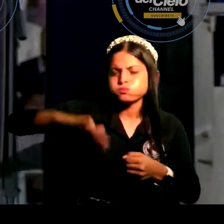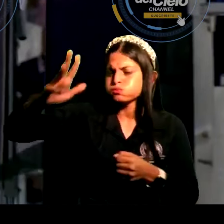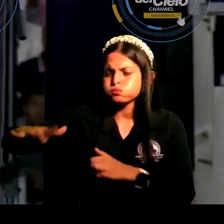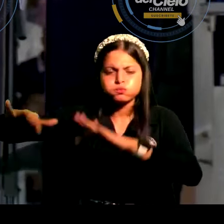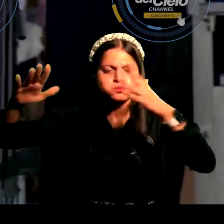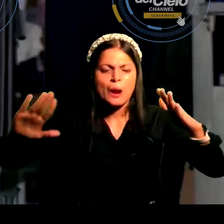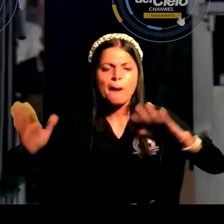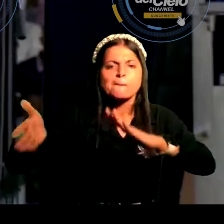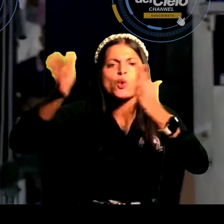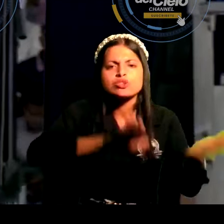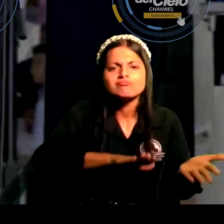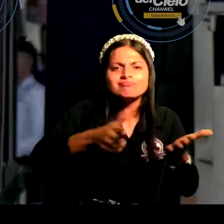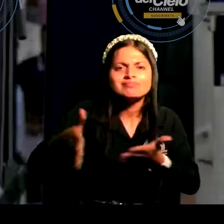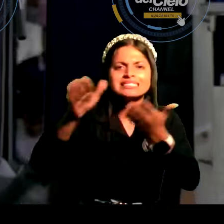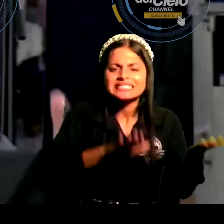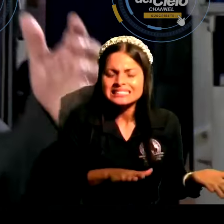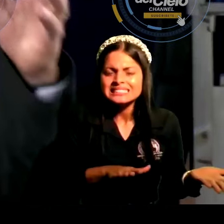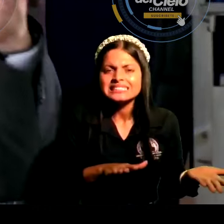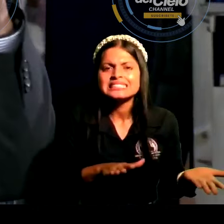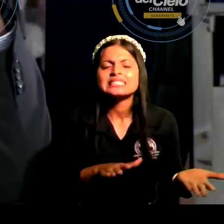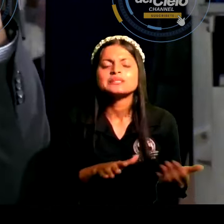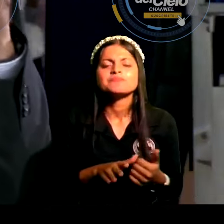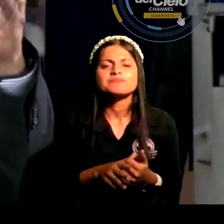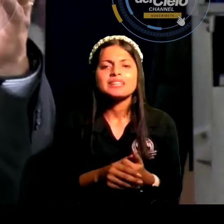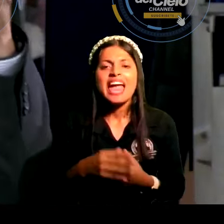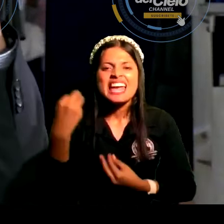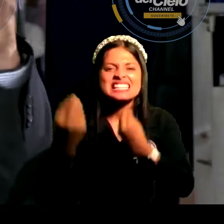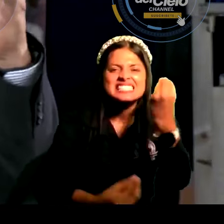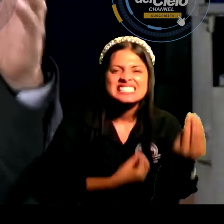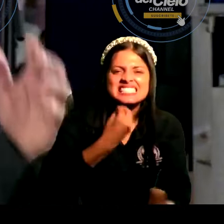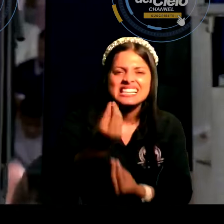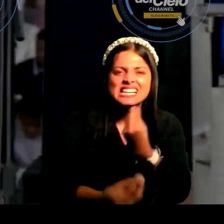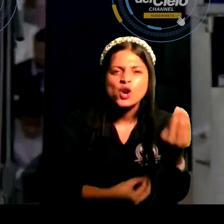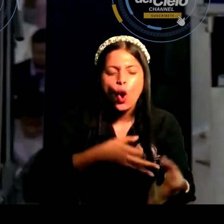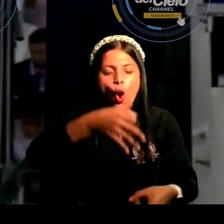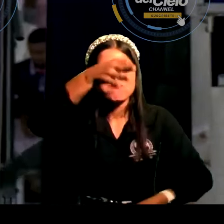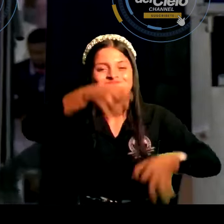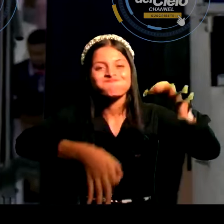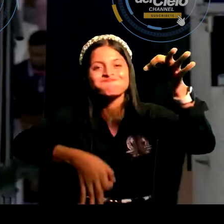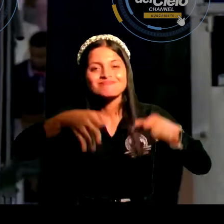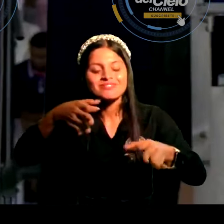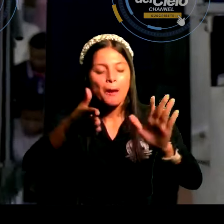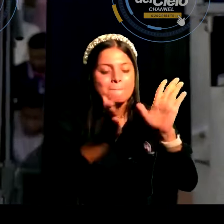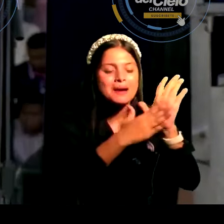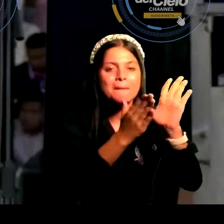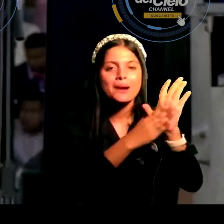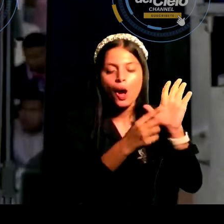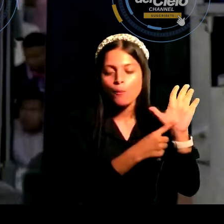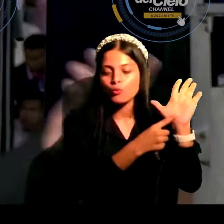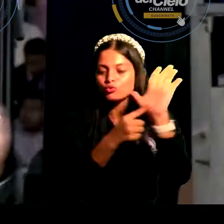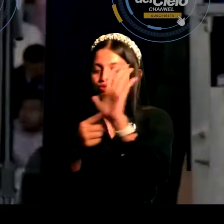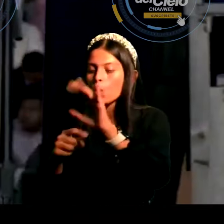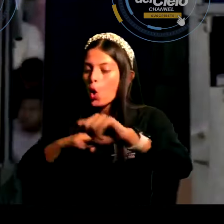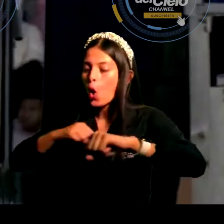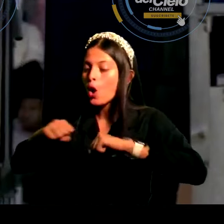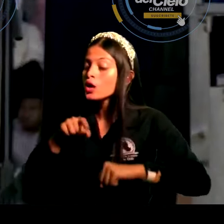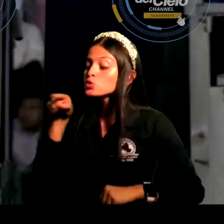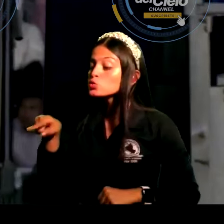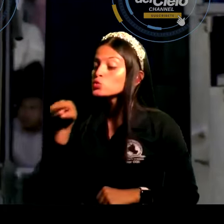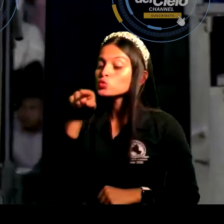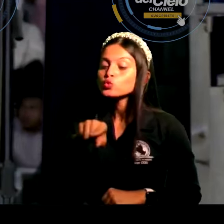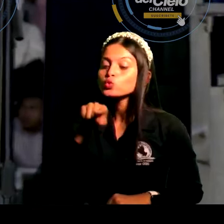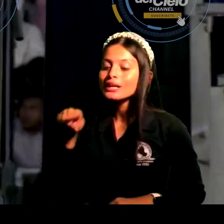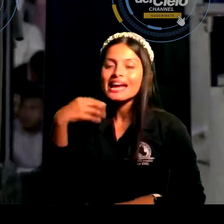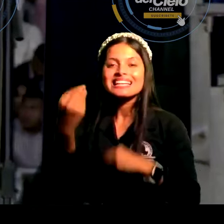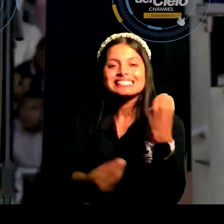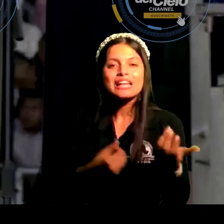los muertos que había en ellos, y fueron juzgados cada uno según sus obras. Verso 14: y